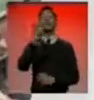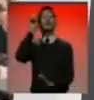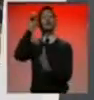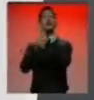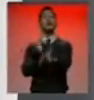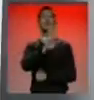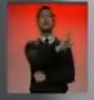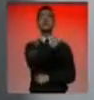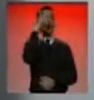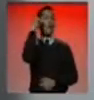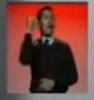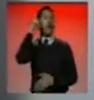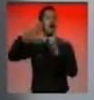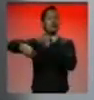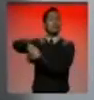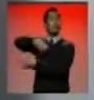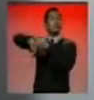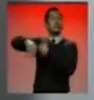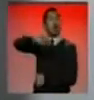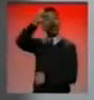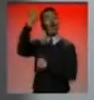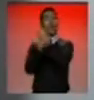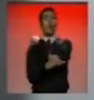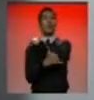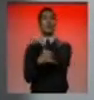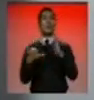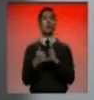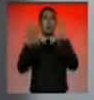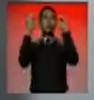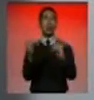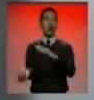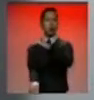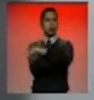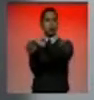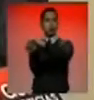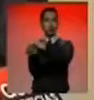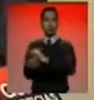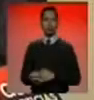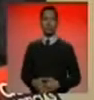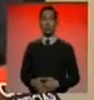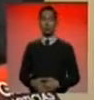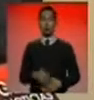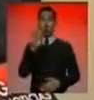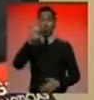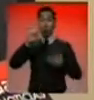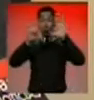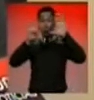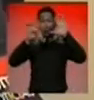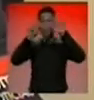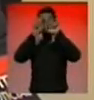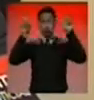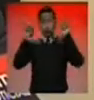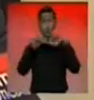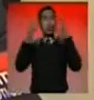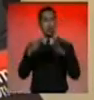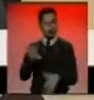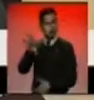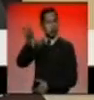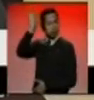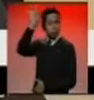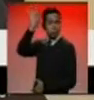inversiones que tendría el candidato presidencial de creo suma de guillermo lasso en paraísos fiscales 49 offshore se han detectado